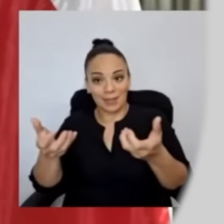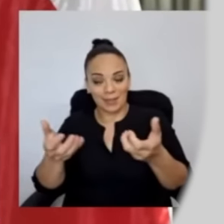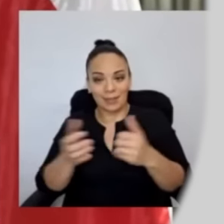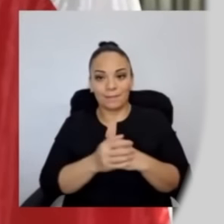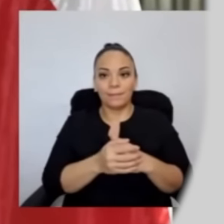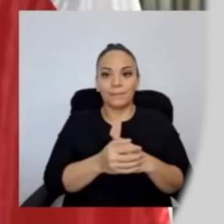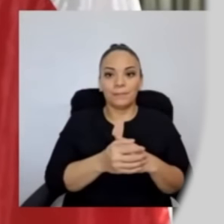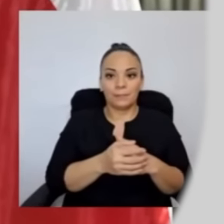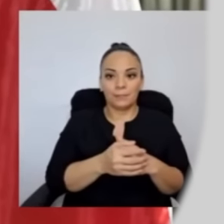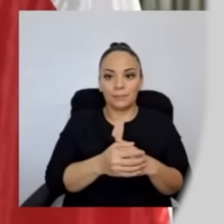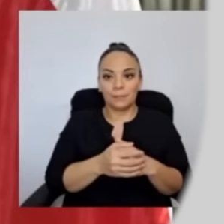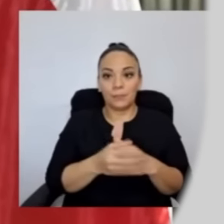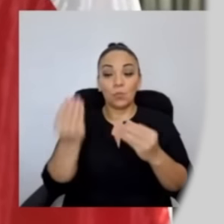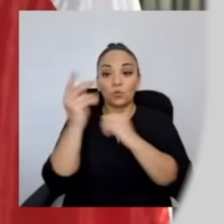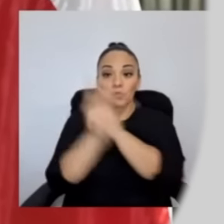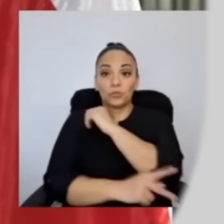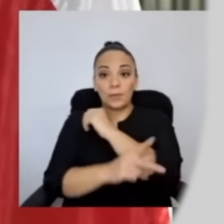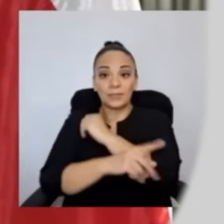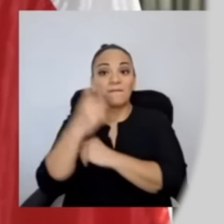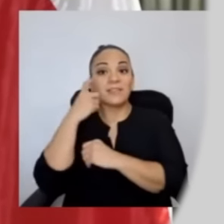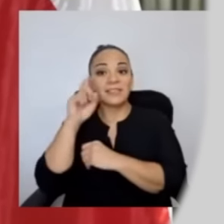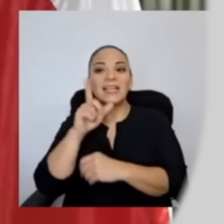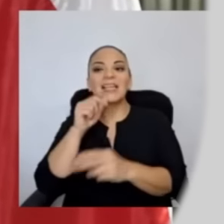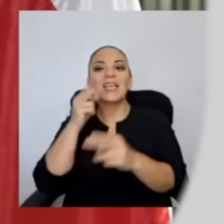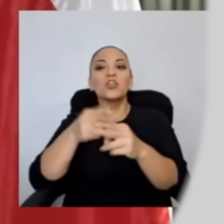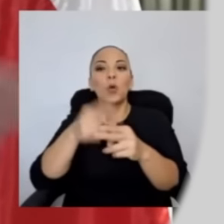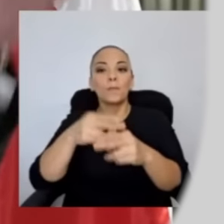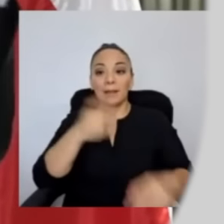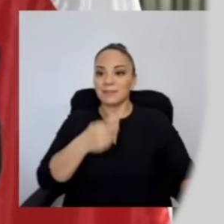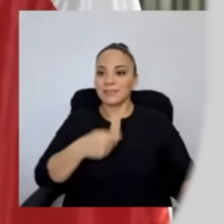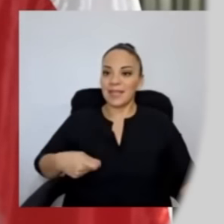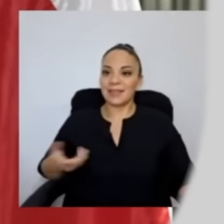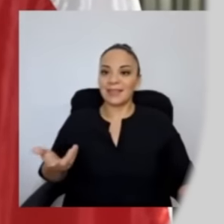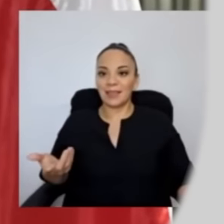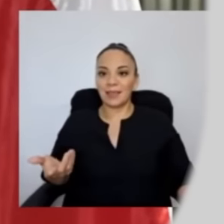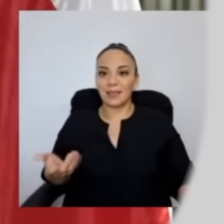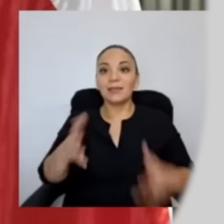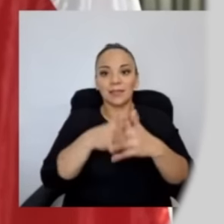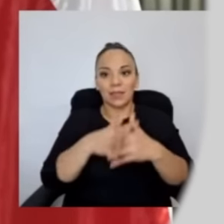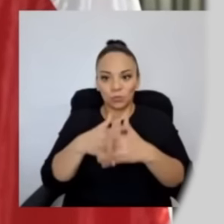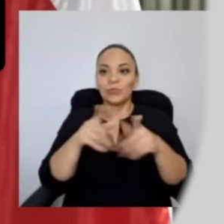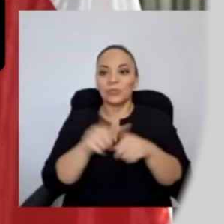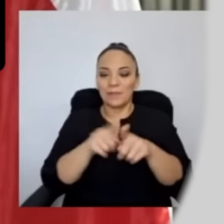en muchísimos países, lo nombra el gobierno, el presidente, incluyendo Estados Unidos.